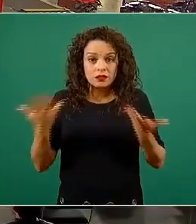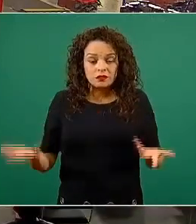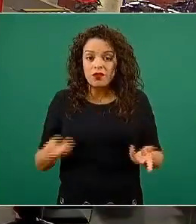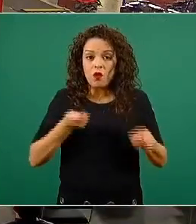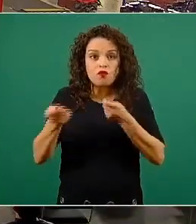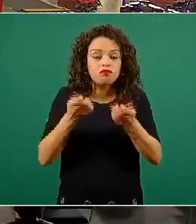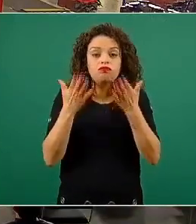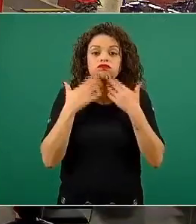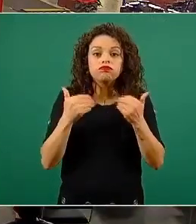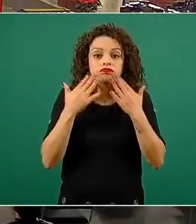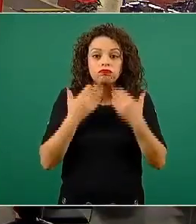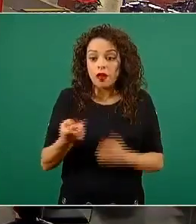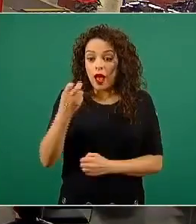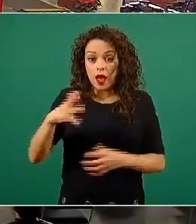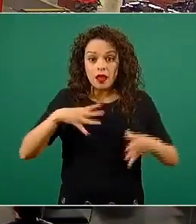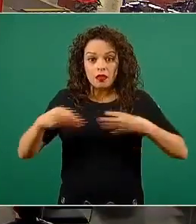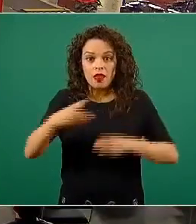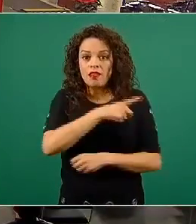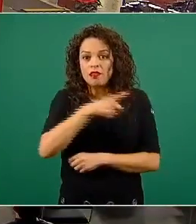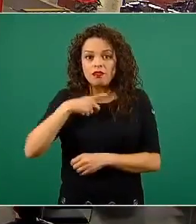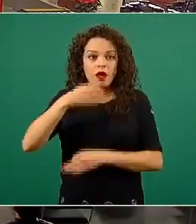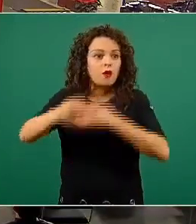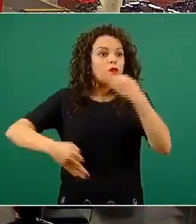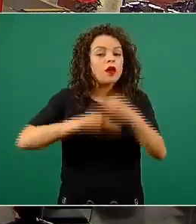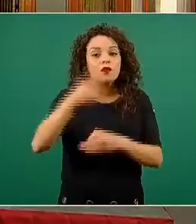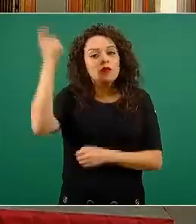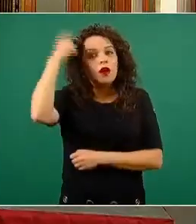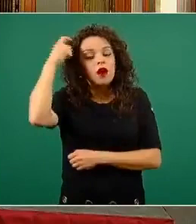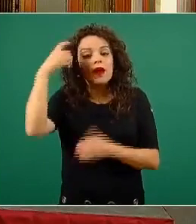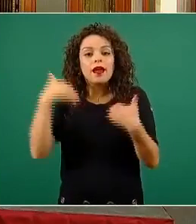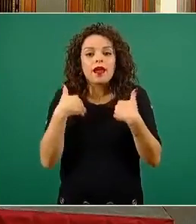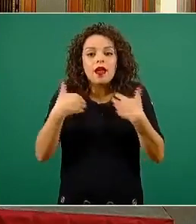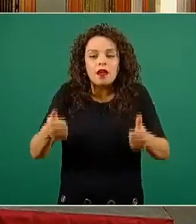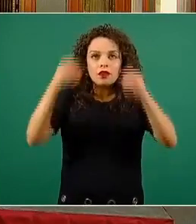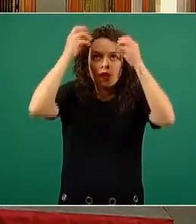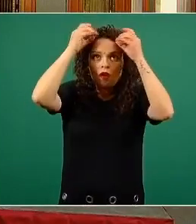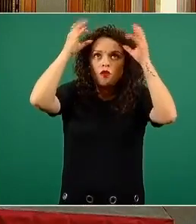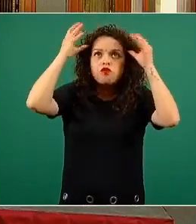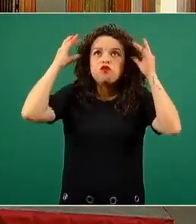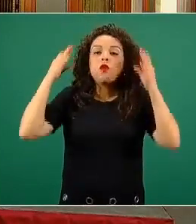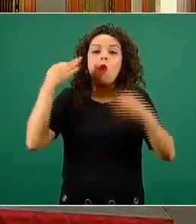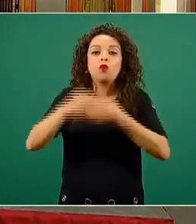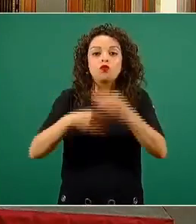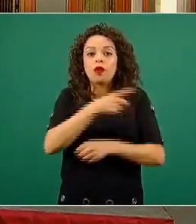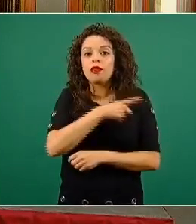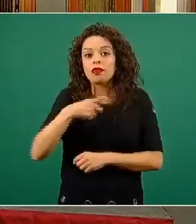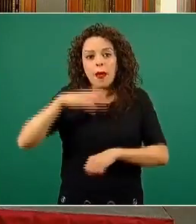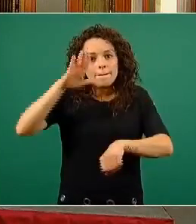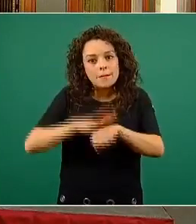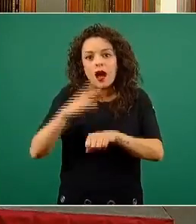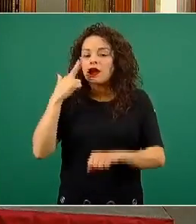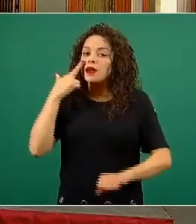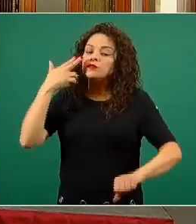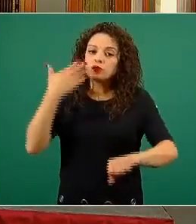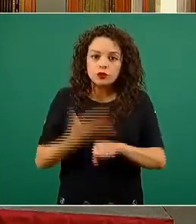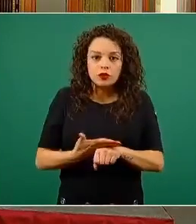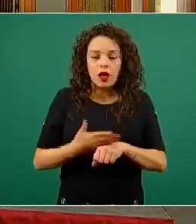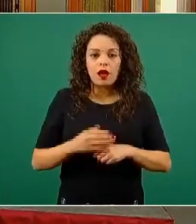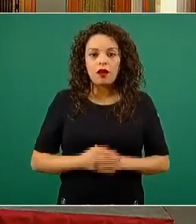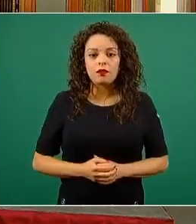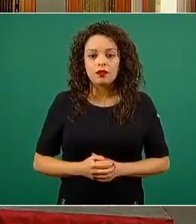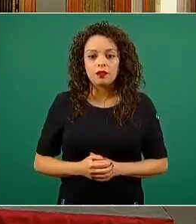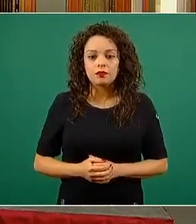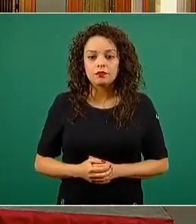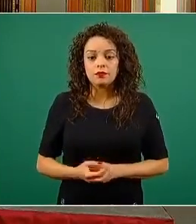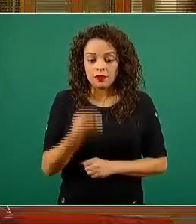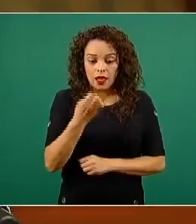nos tiene que ayudar a entender que tenemos que ser todos más responsables, y justamente con este método de